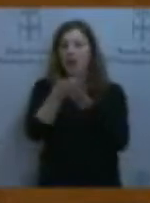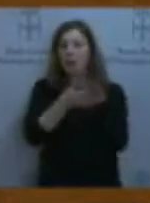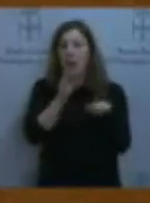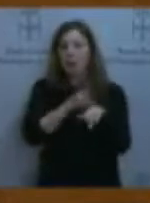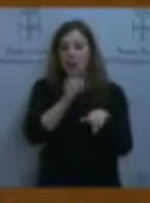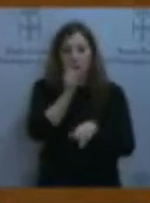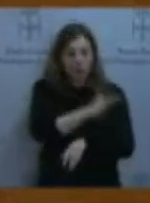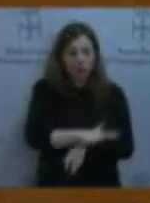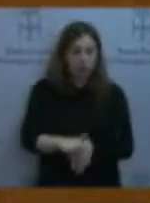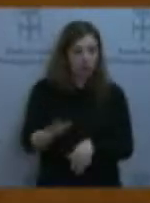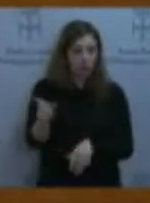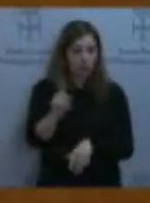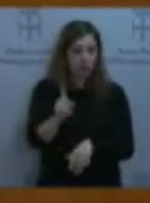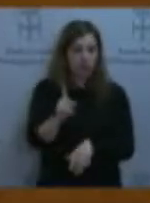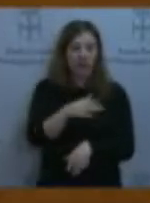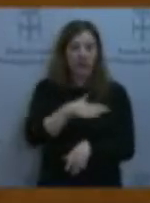más achó de lo que